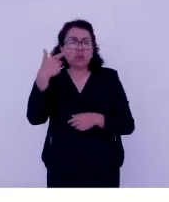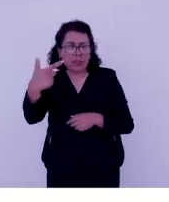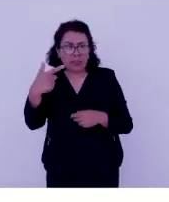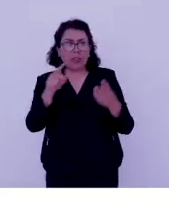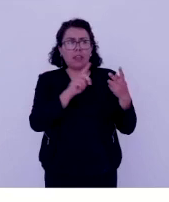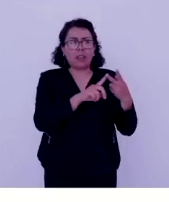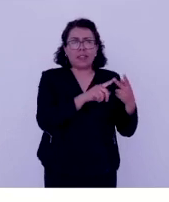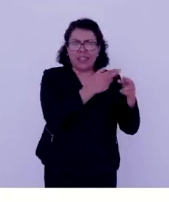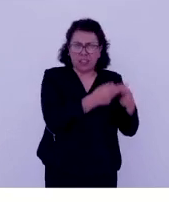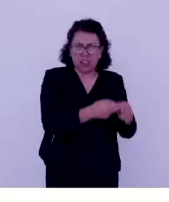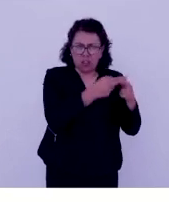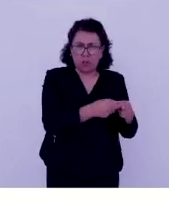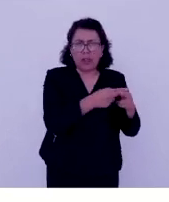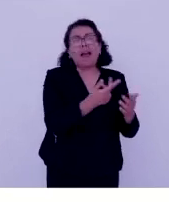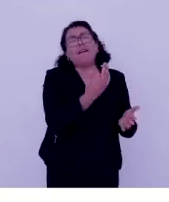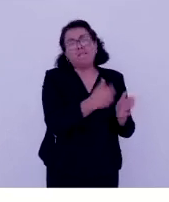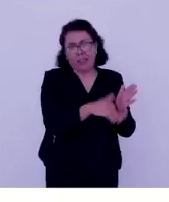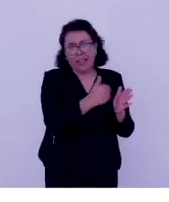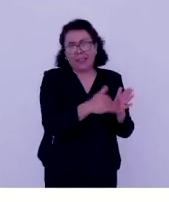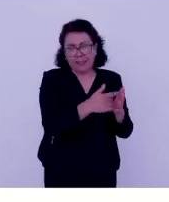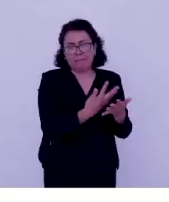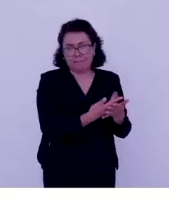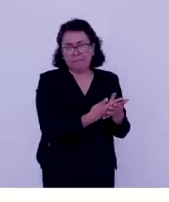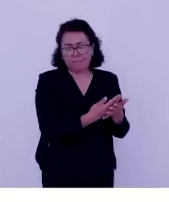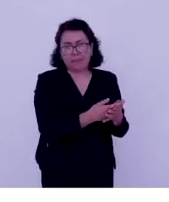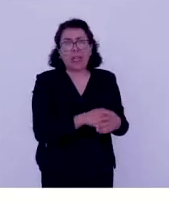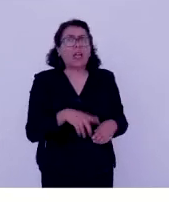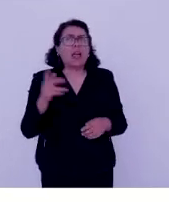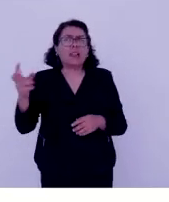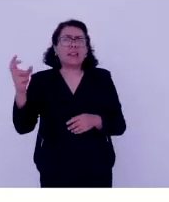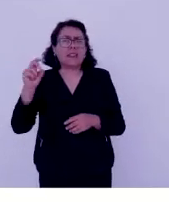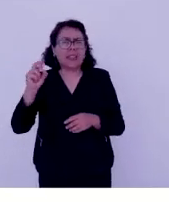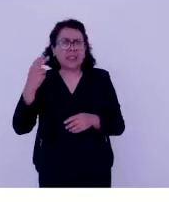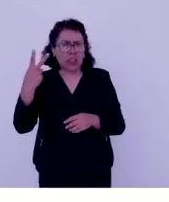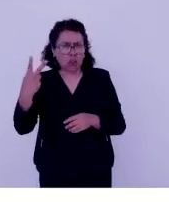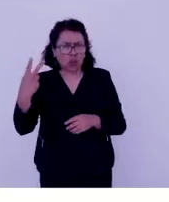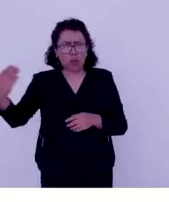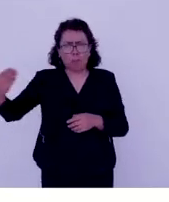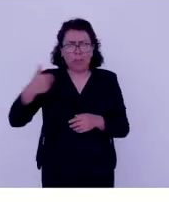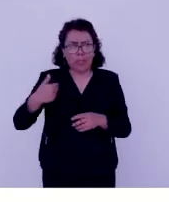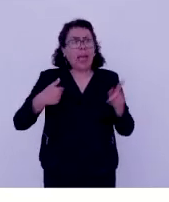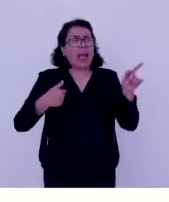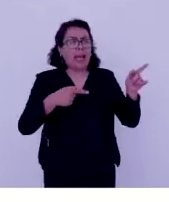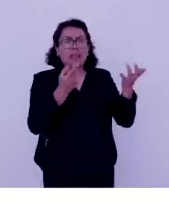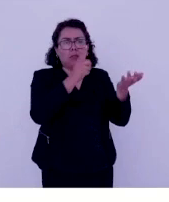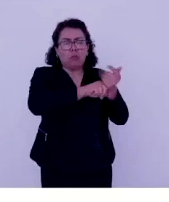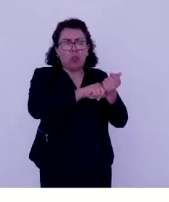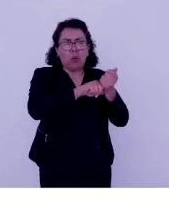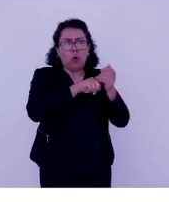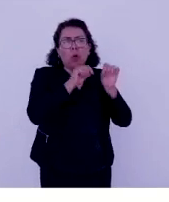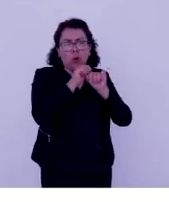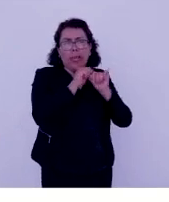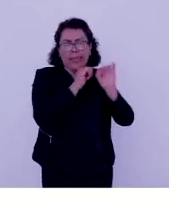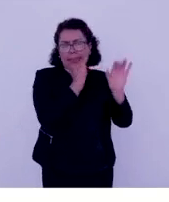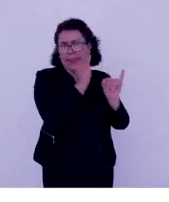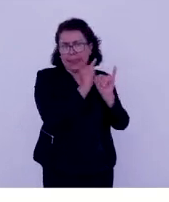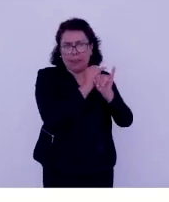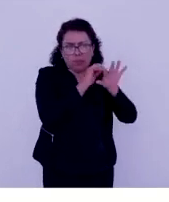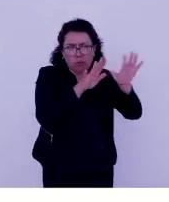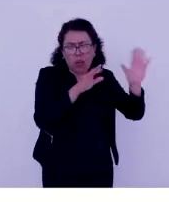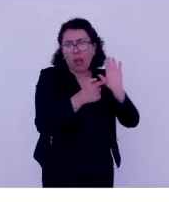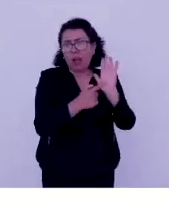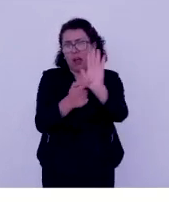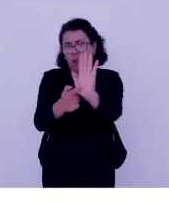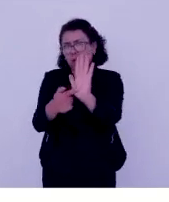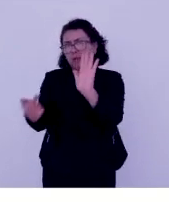son 19 se encuentran en trámite incluso 72 solicitudes las remitimos a la página oficial por estar ahí publicada la información